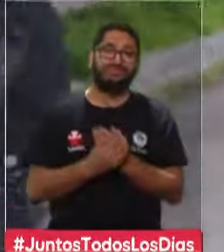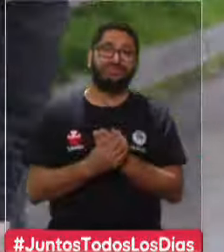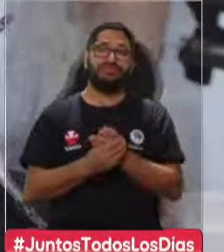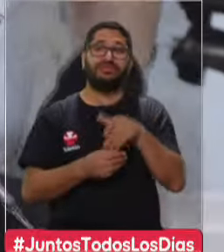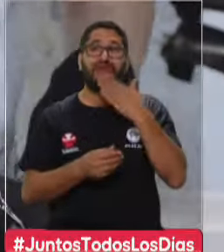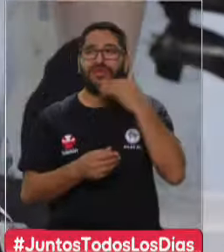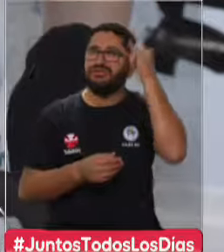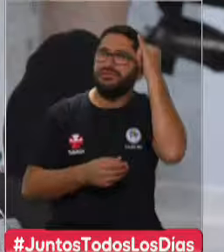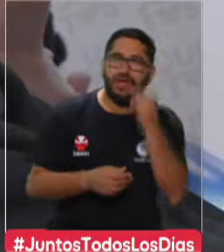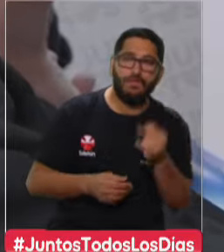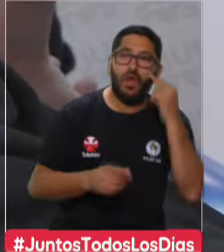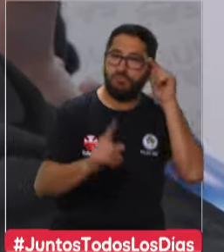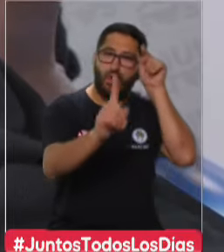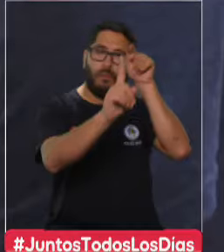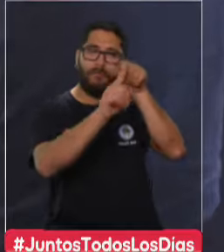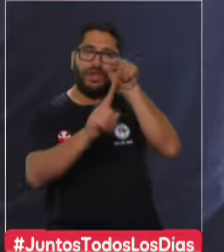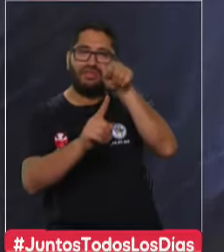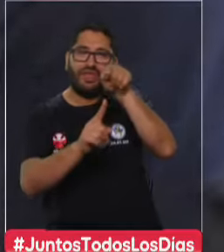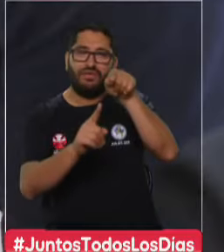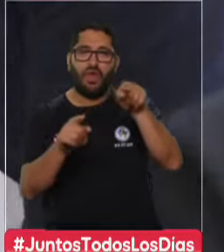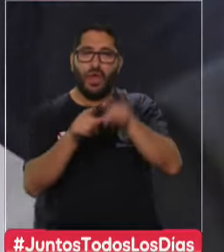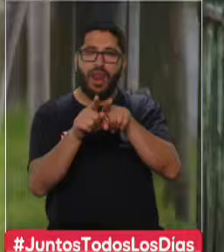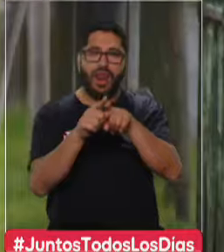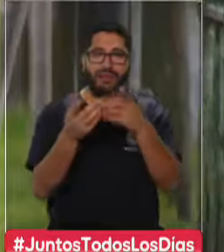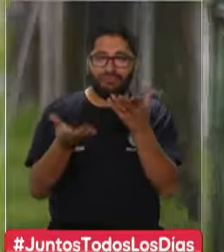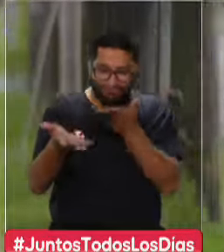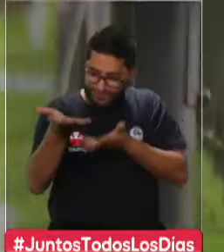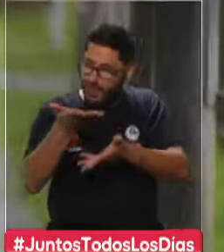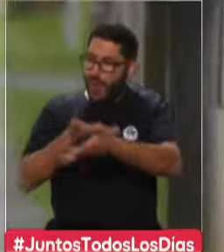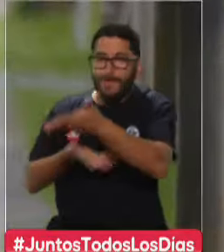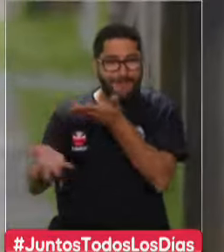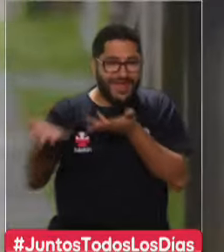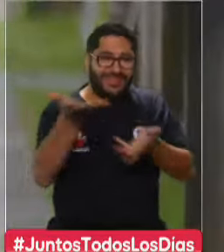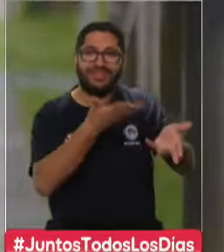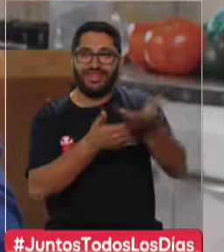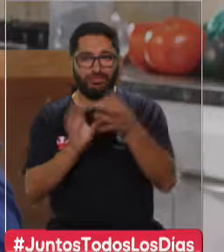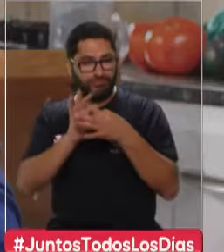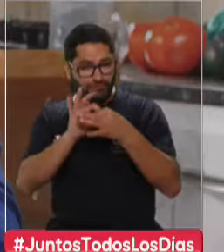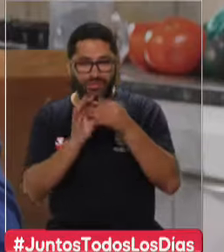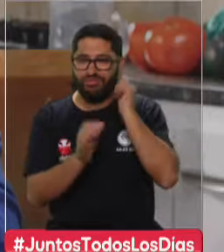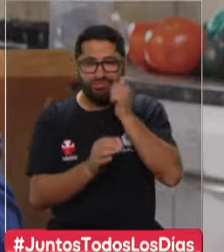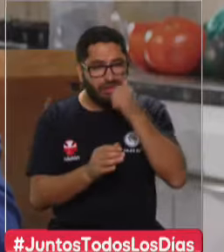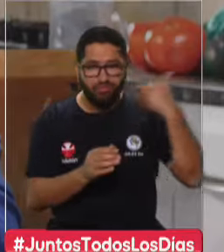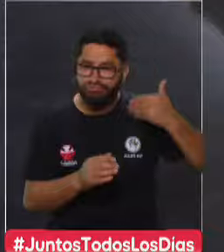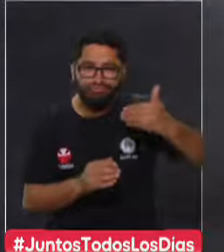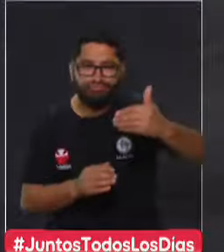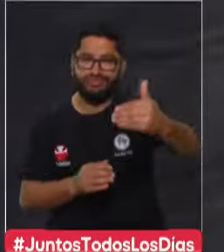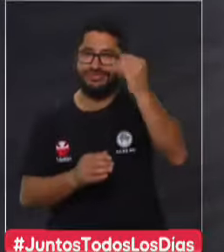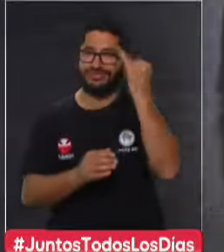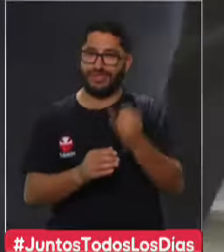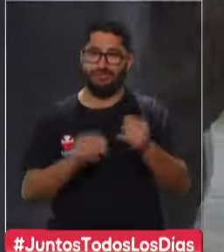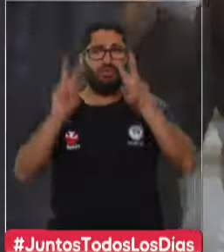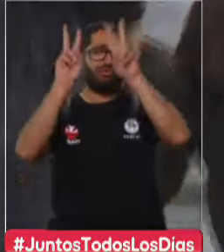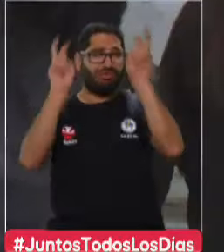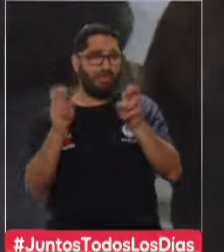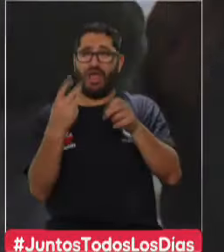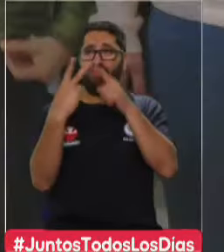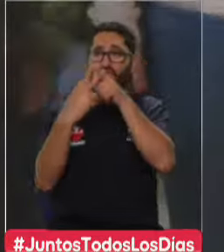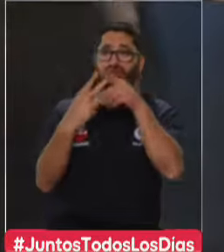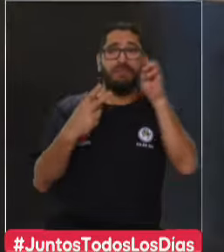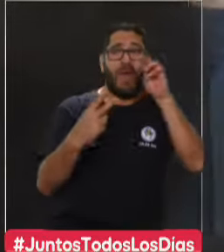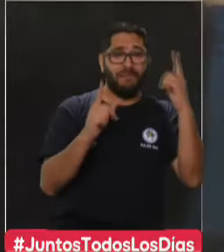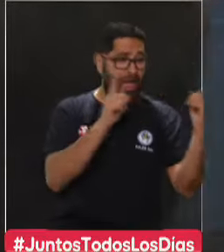ha sido esta maternidad como compartida. Y lo agradezco día a día. Y somos, en acción, somos dos mamás. Son bacanes. Es